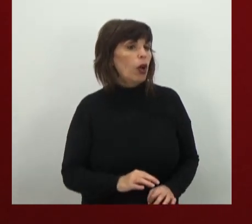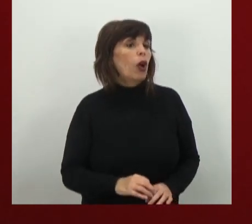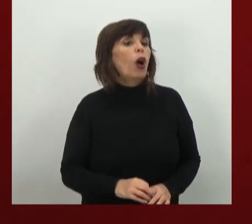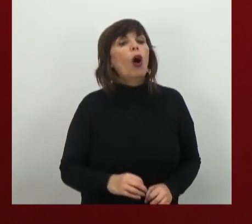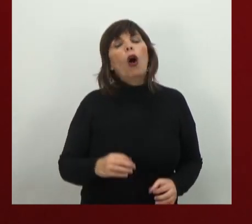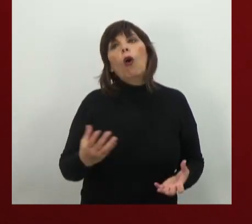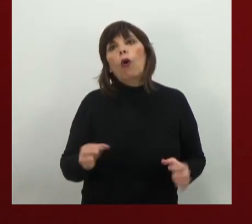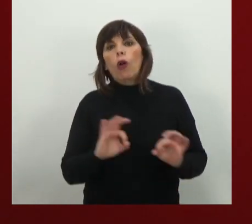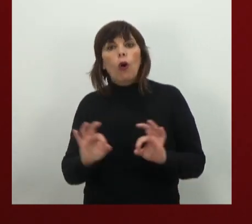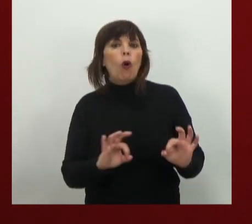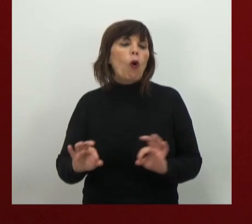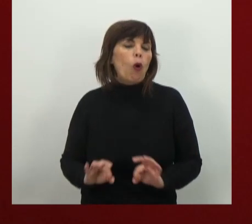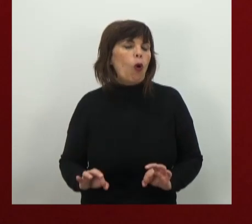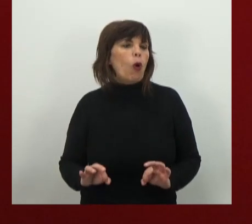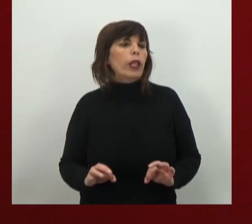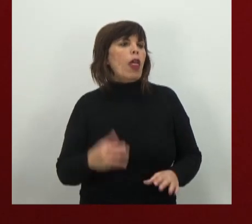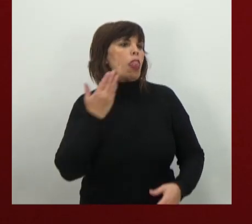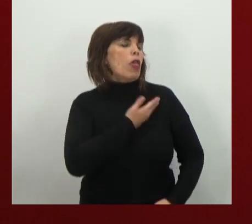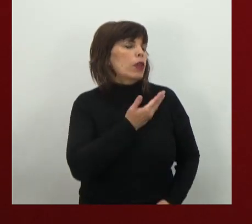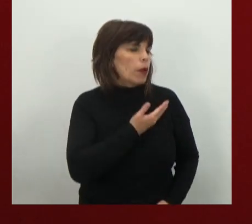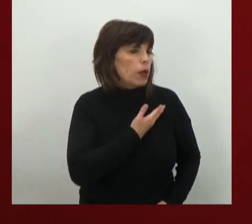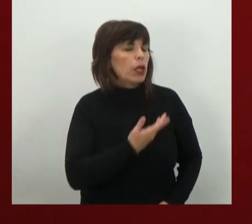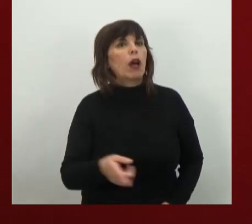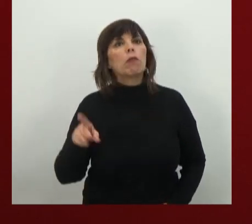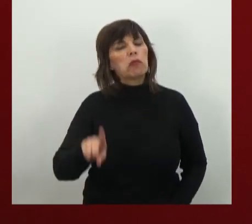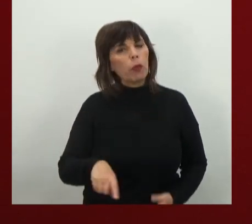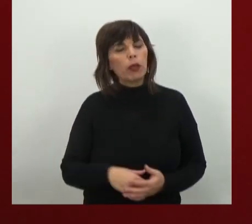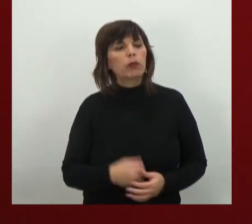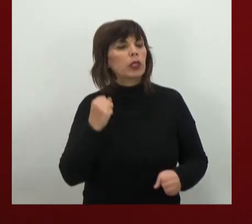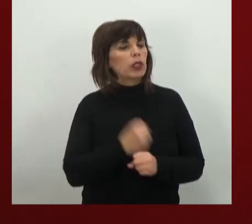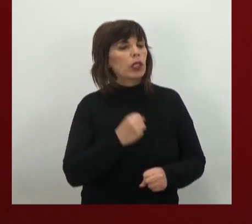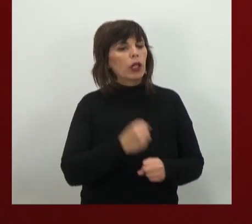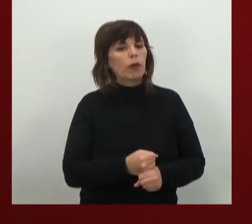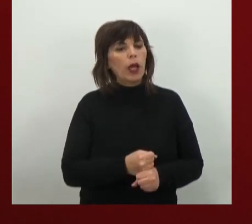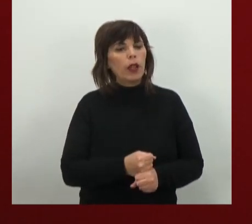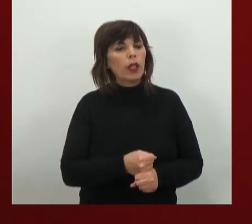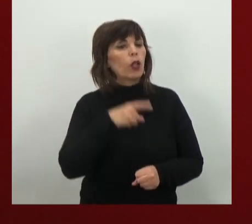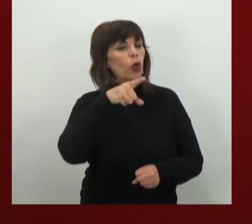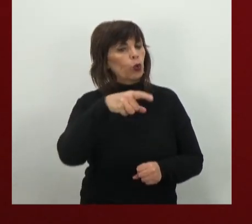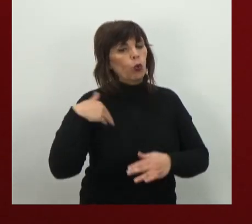orden. Y el trabajo te permite desarrollarte.